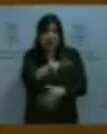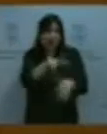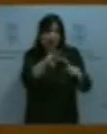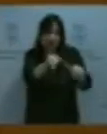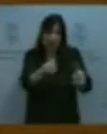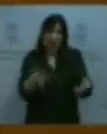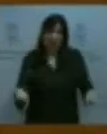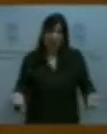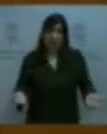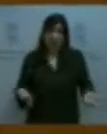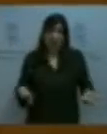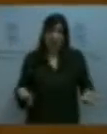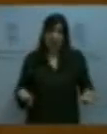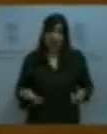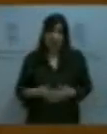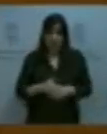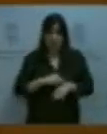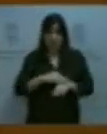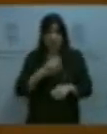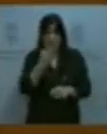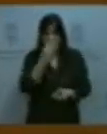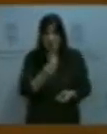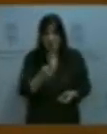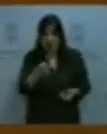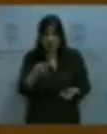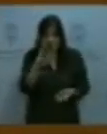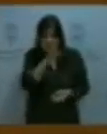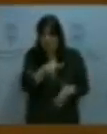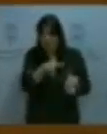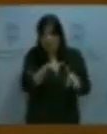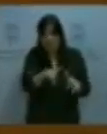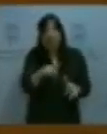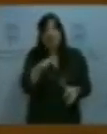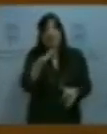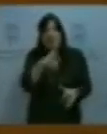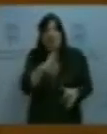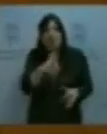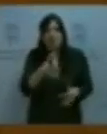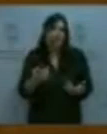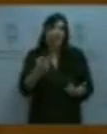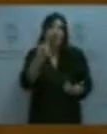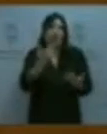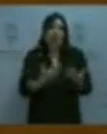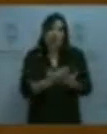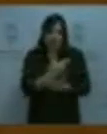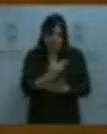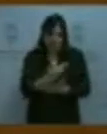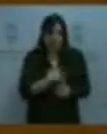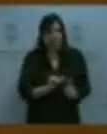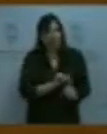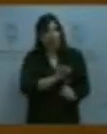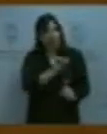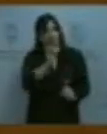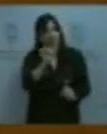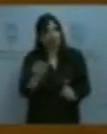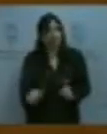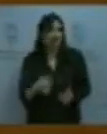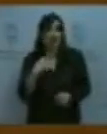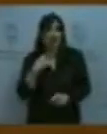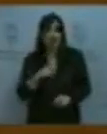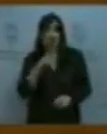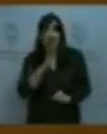lobo. Ya ni dan parte, porque tienen que perder un día entero o medio día entero para ir a ver un esqueleto. Y ustedes